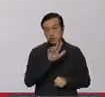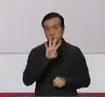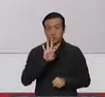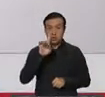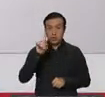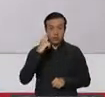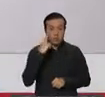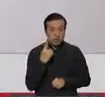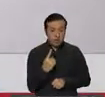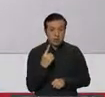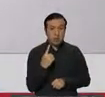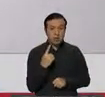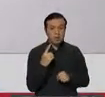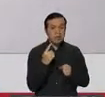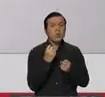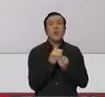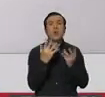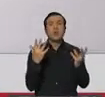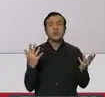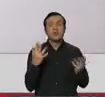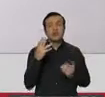pruebas, es decir, únicamente se han hecho